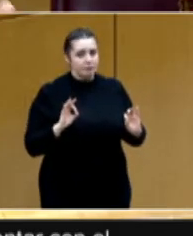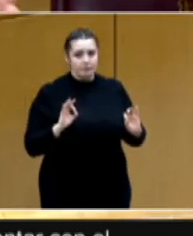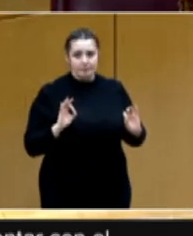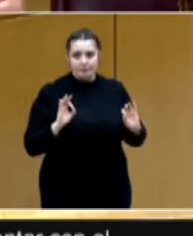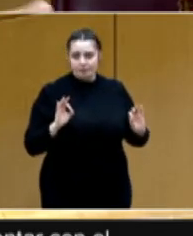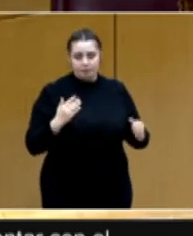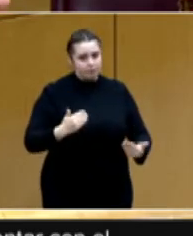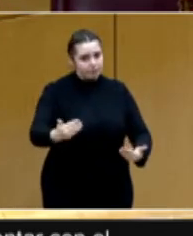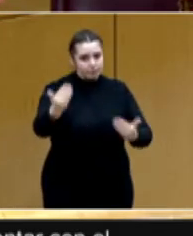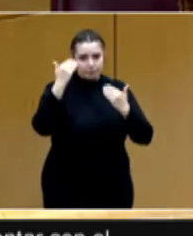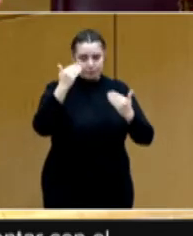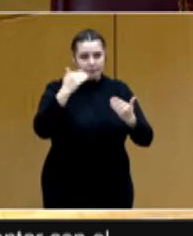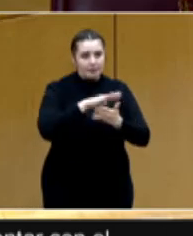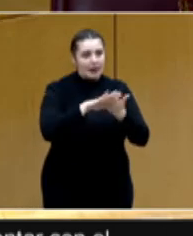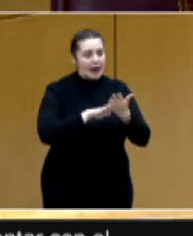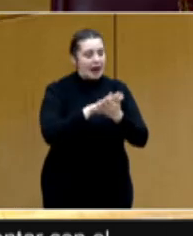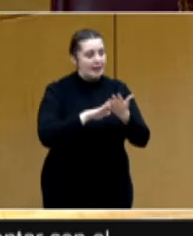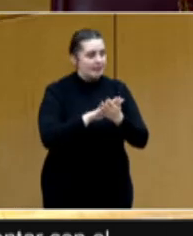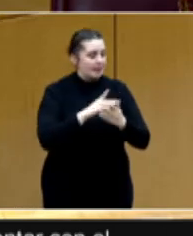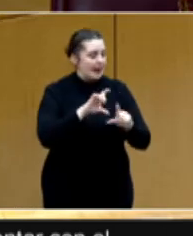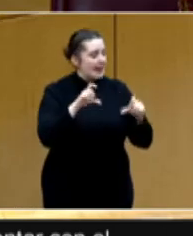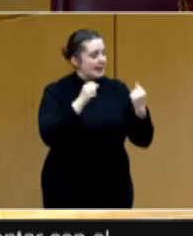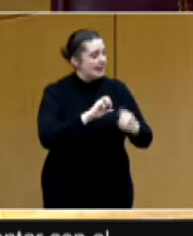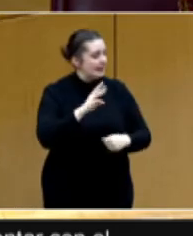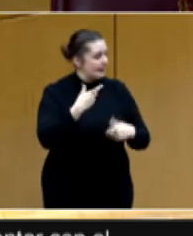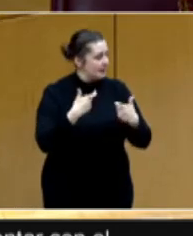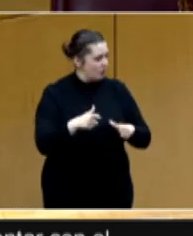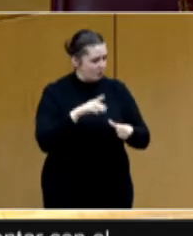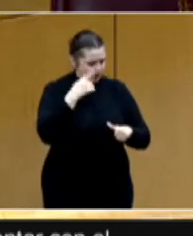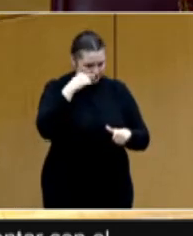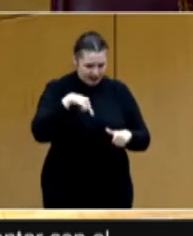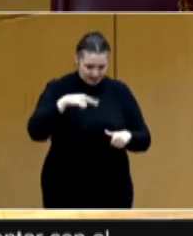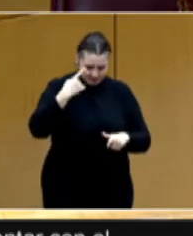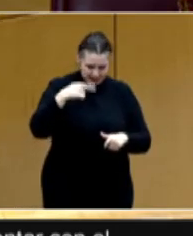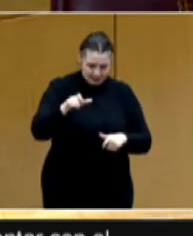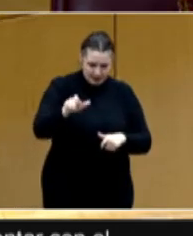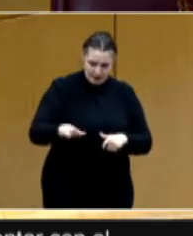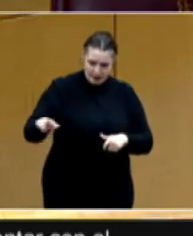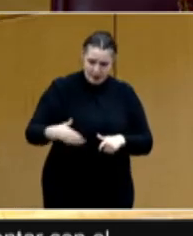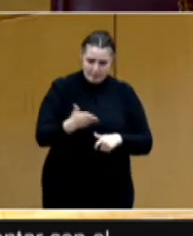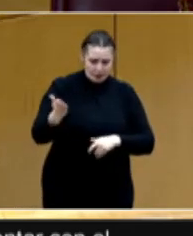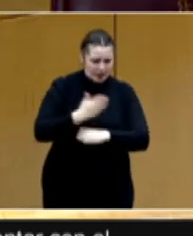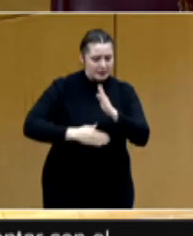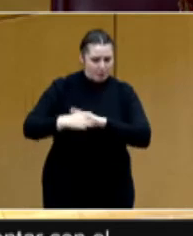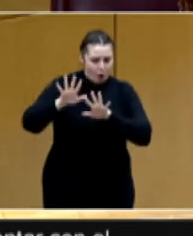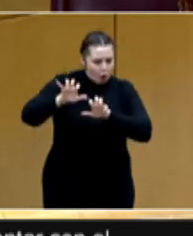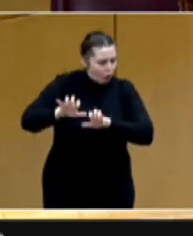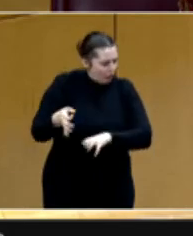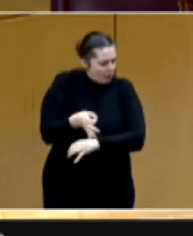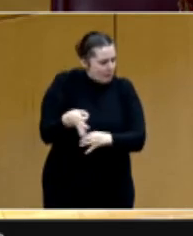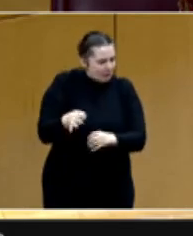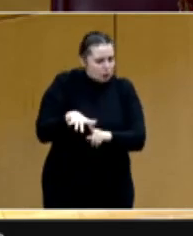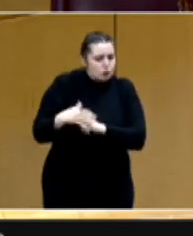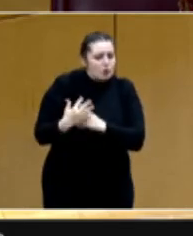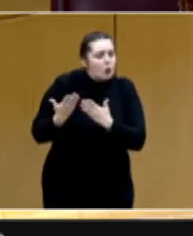encomiable no que que se realiza y que conocen perfectamente como como se ha dicho conocen Cuál es